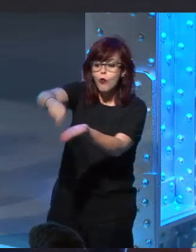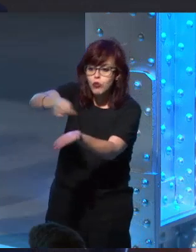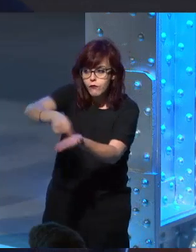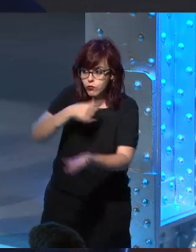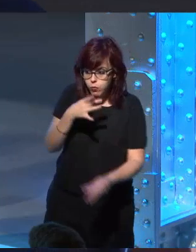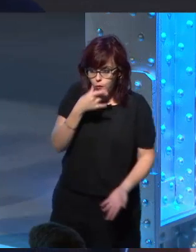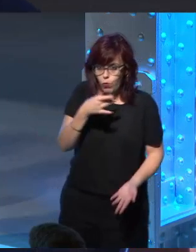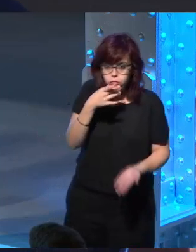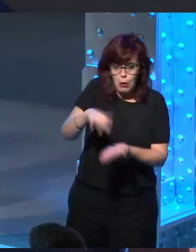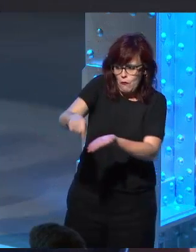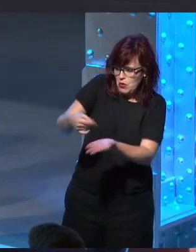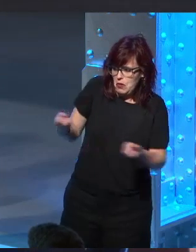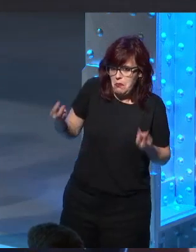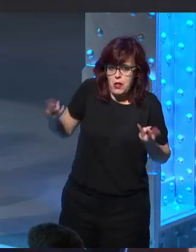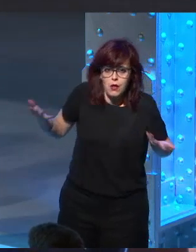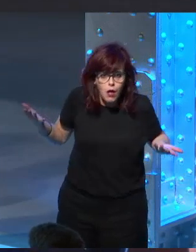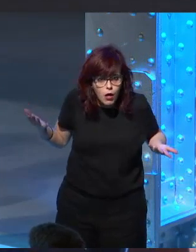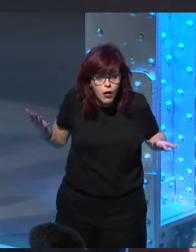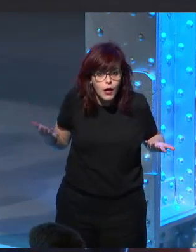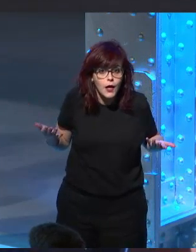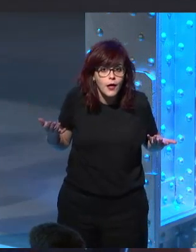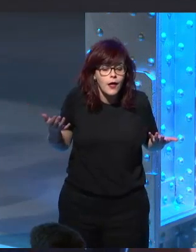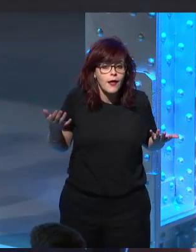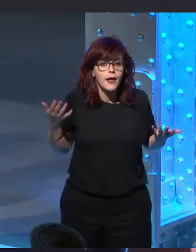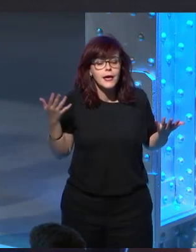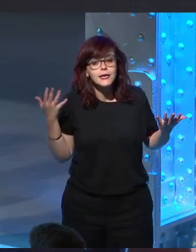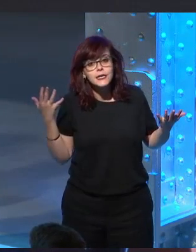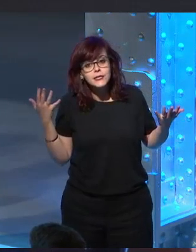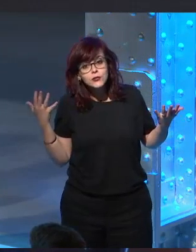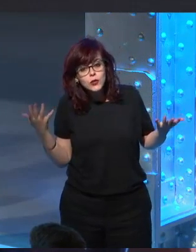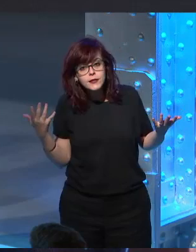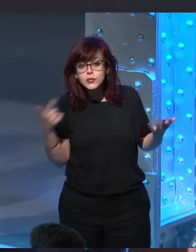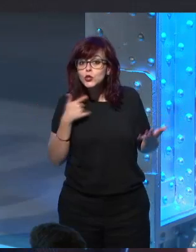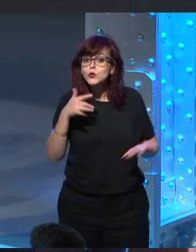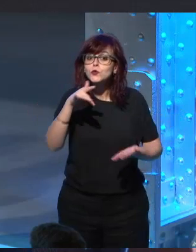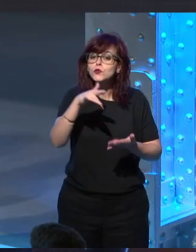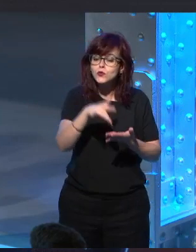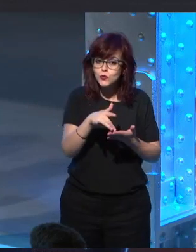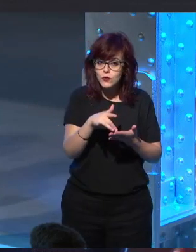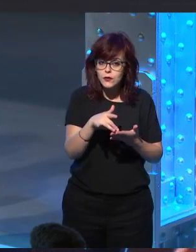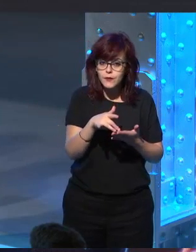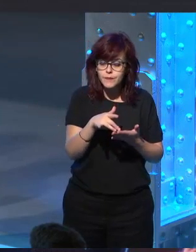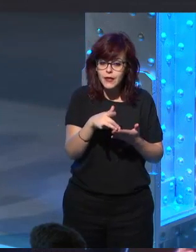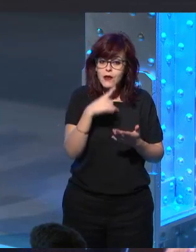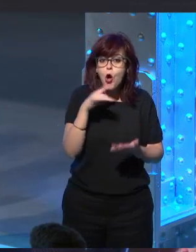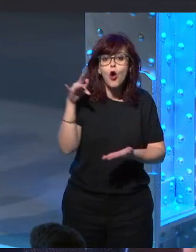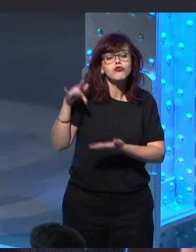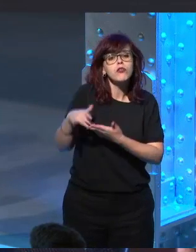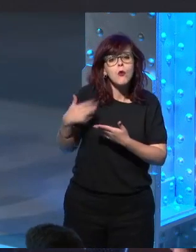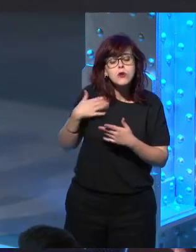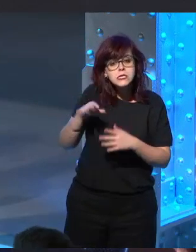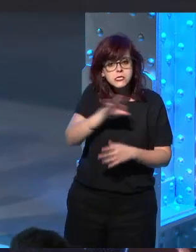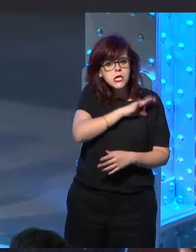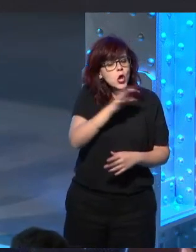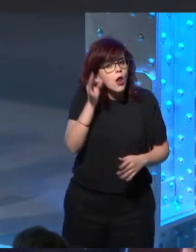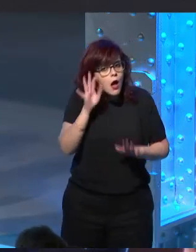me da mucha vergüenza. Y entonces me pasa lo siguiente, que lo tiene para una señora.